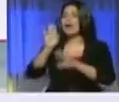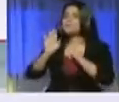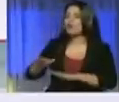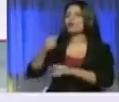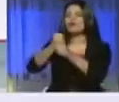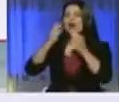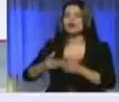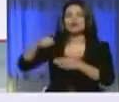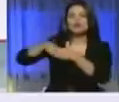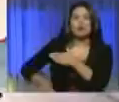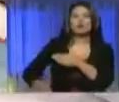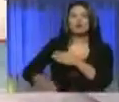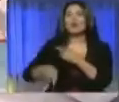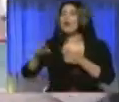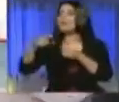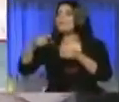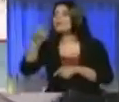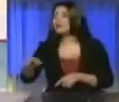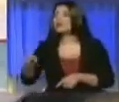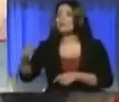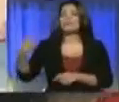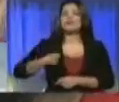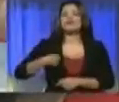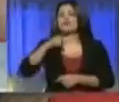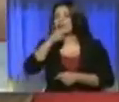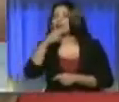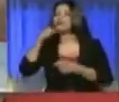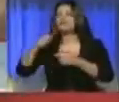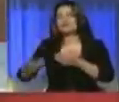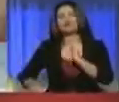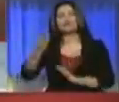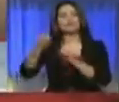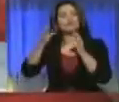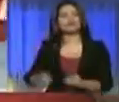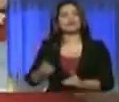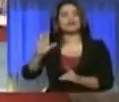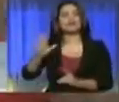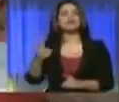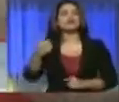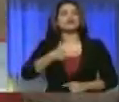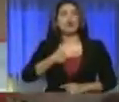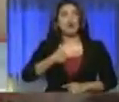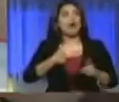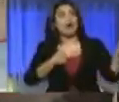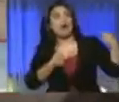las pensiones de la familia. Es lo único que manda aquí.